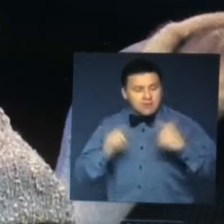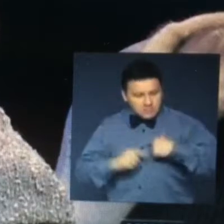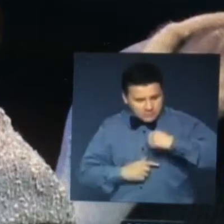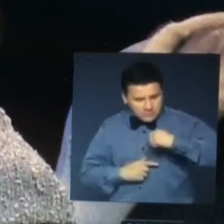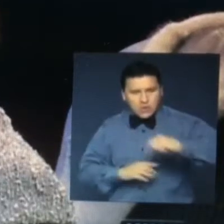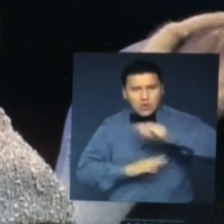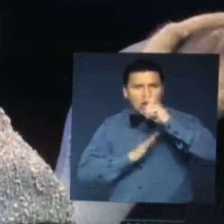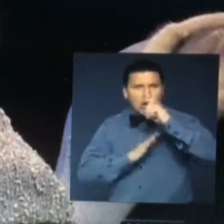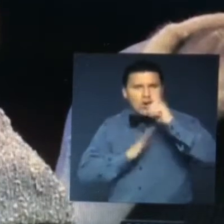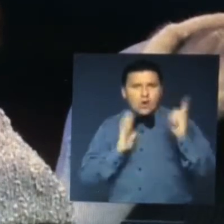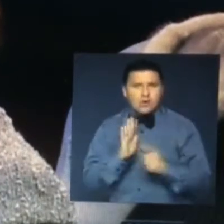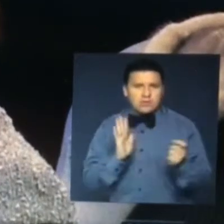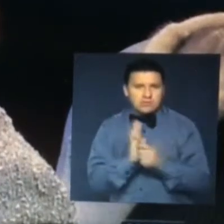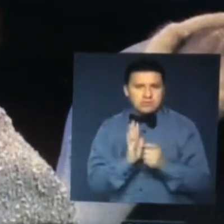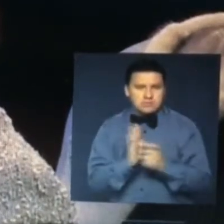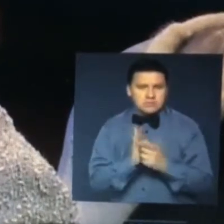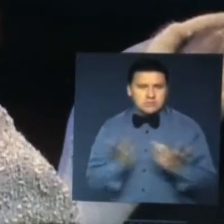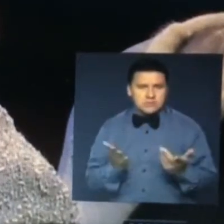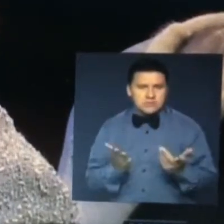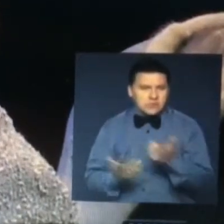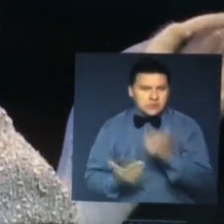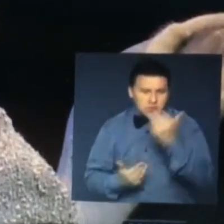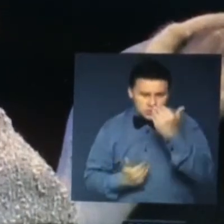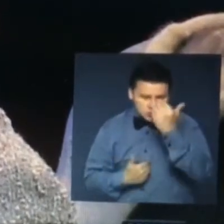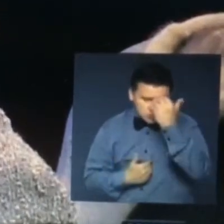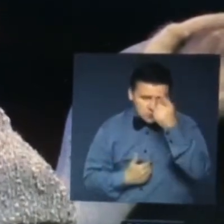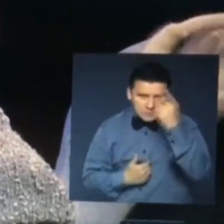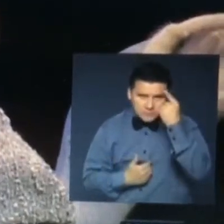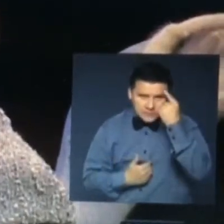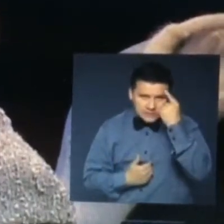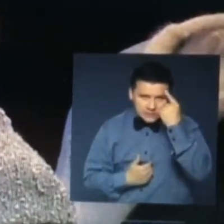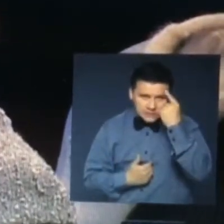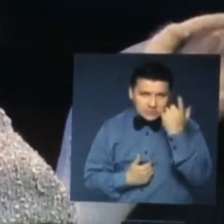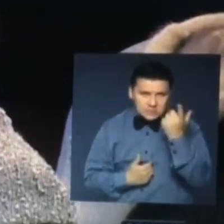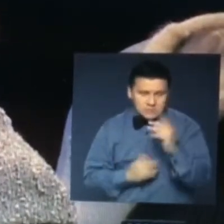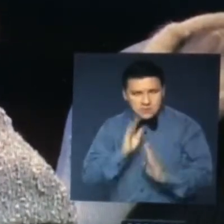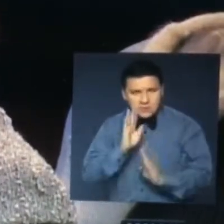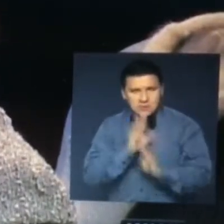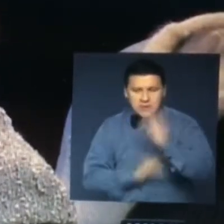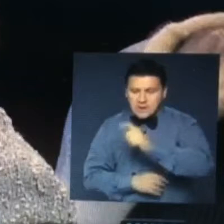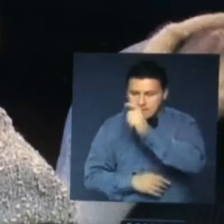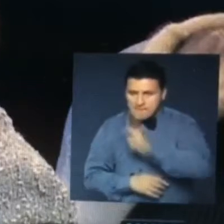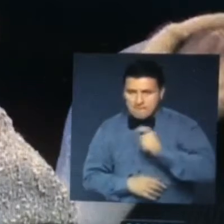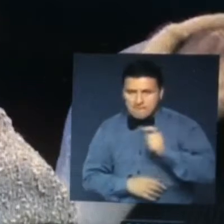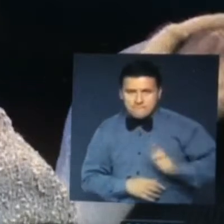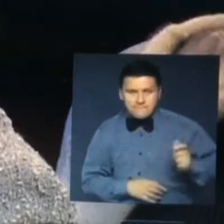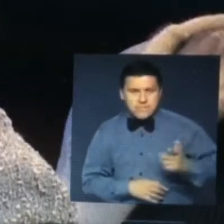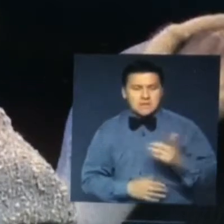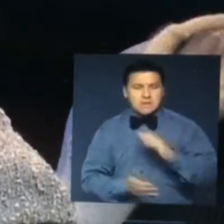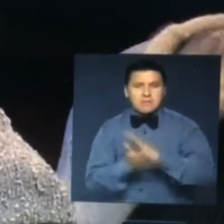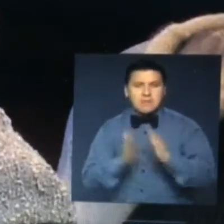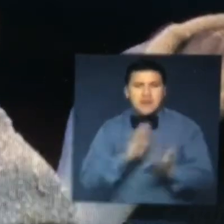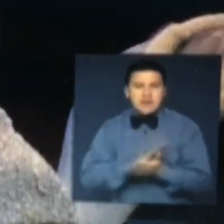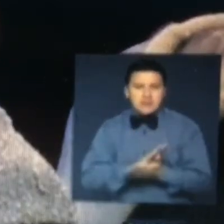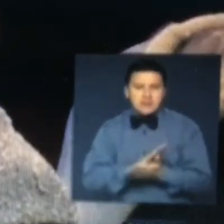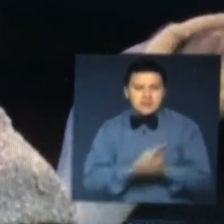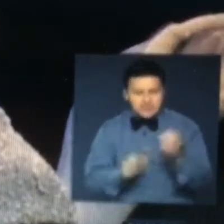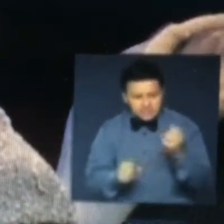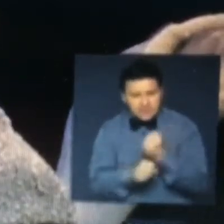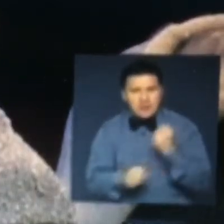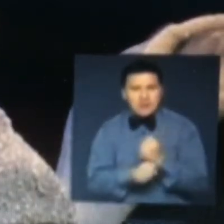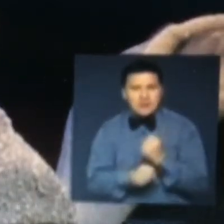formas, entre las que se encuentra de conciencia y de pensamiento, desarrollo de la personalidad, la paz, el